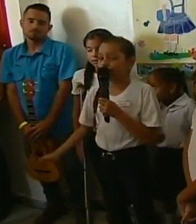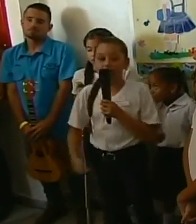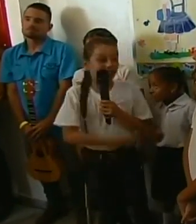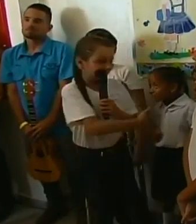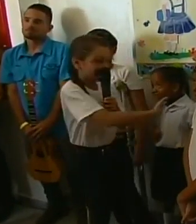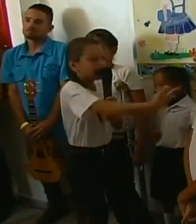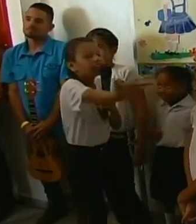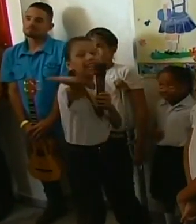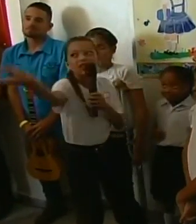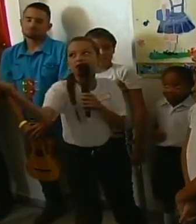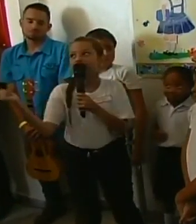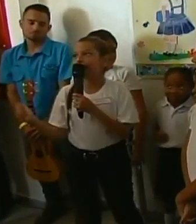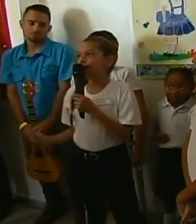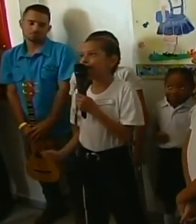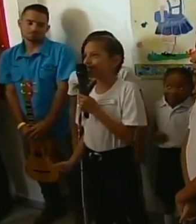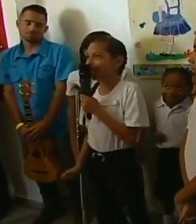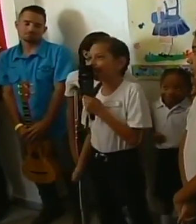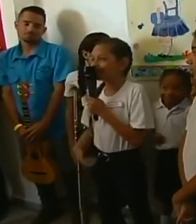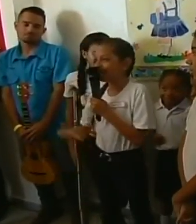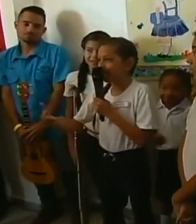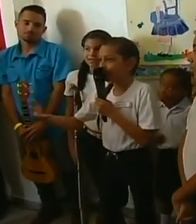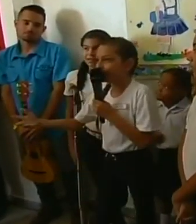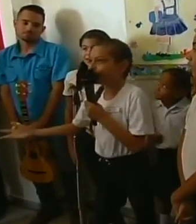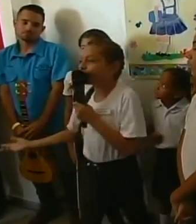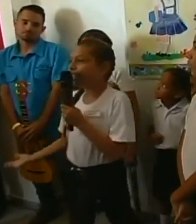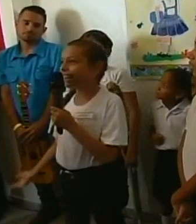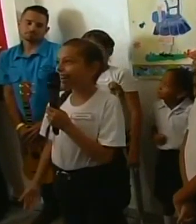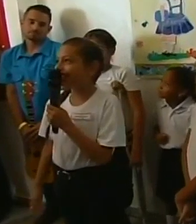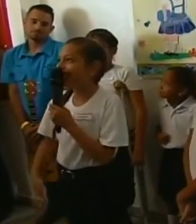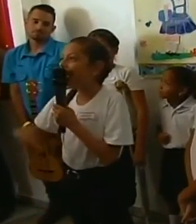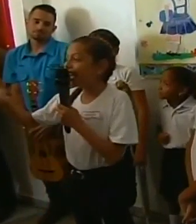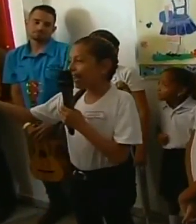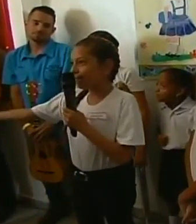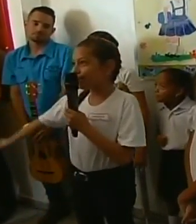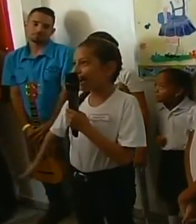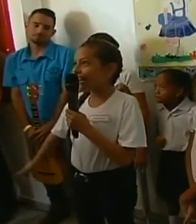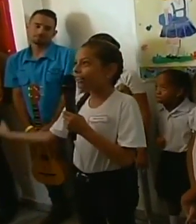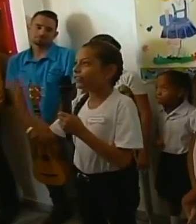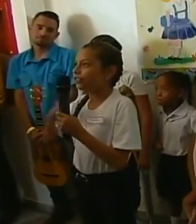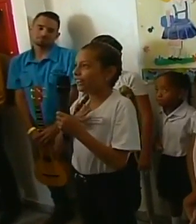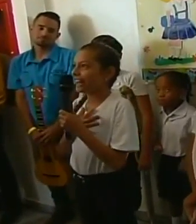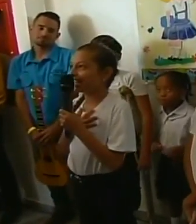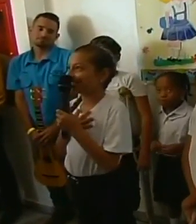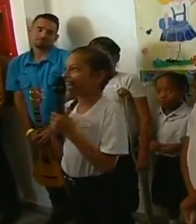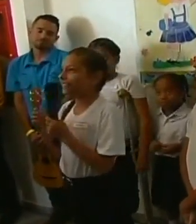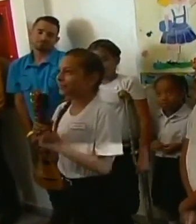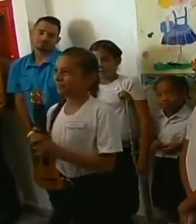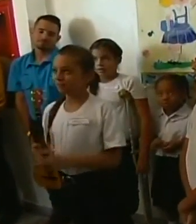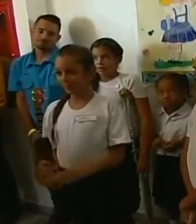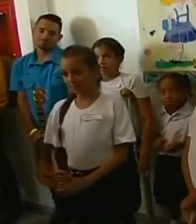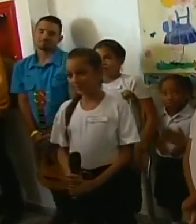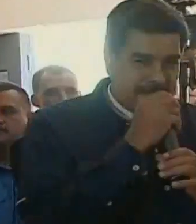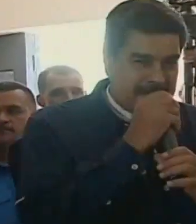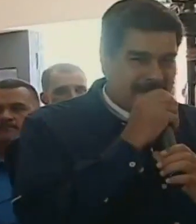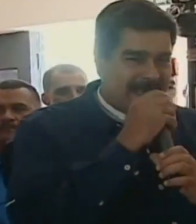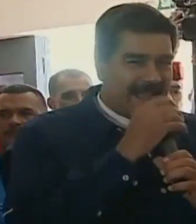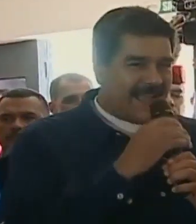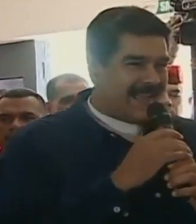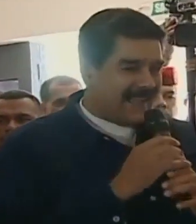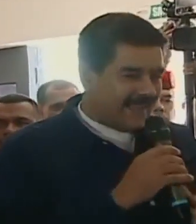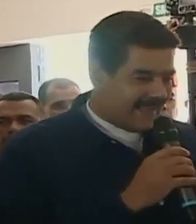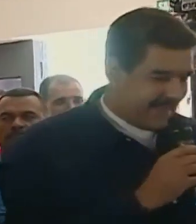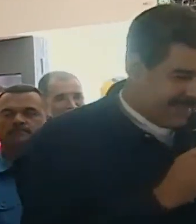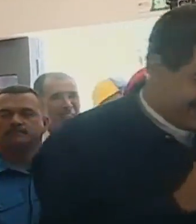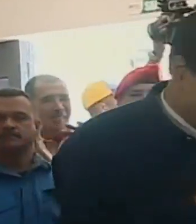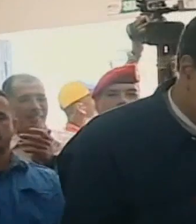gran misión de los niños de la patria. Sigamos siempre adelante, en paz y con tolerancia. ¡Viva!